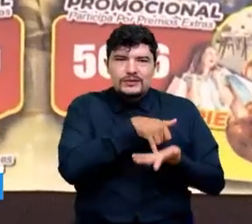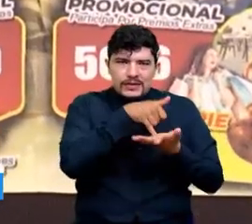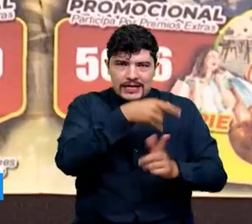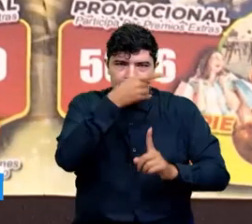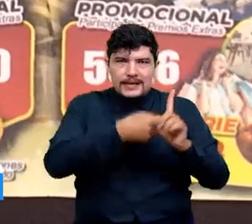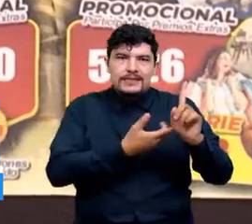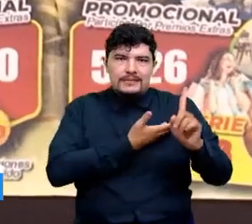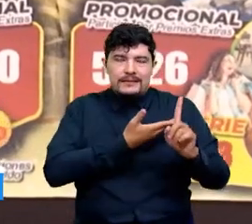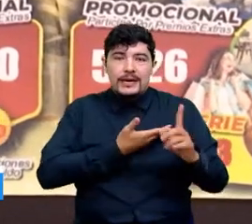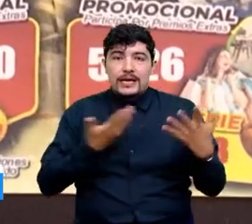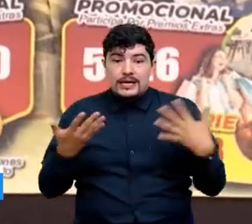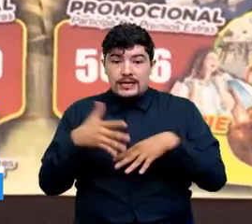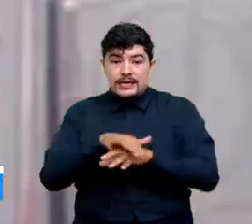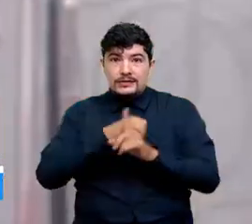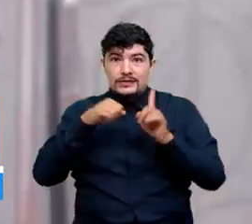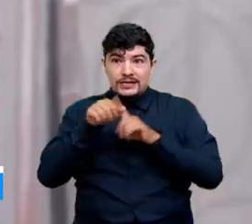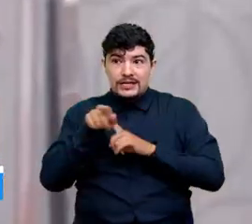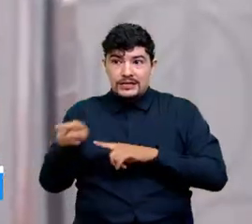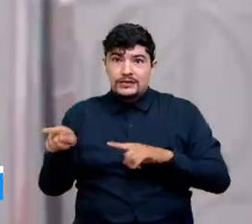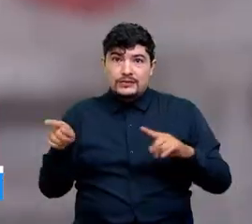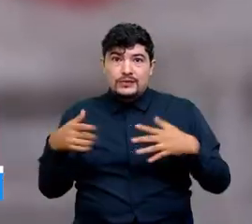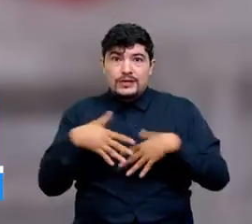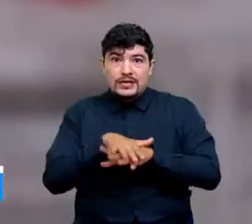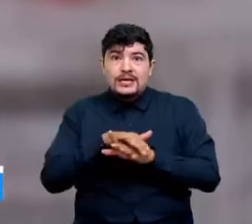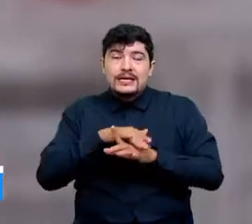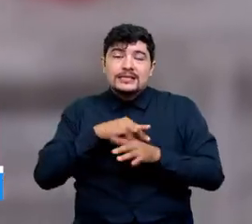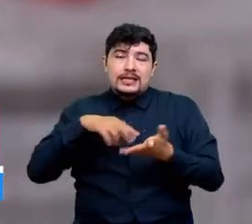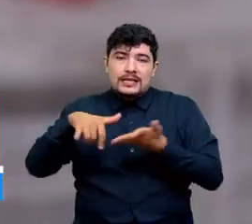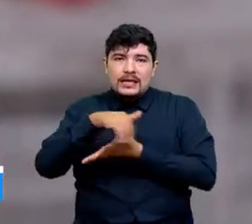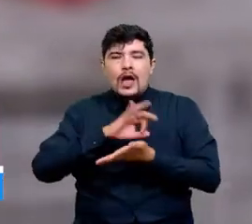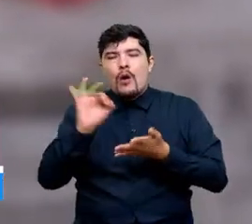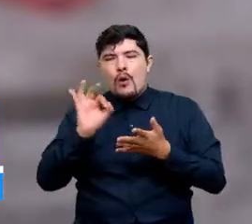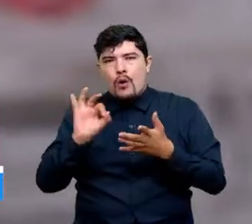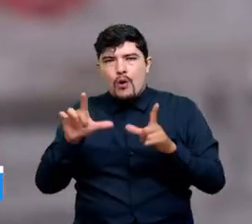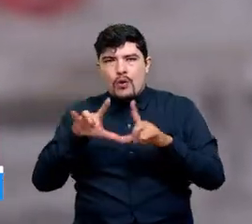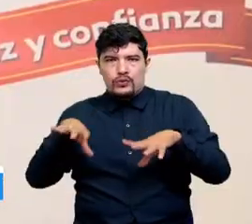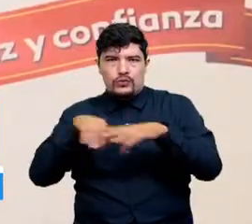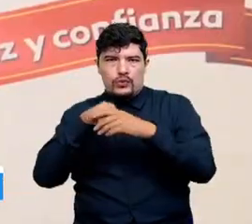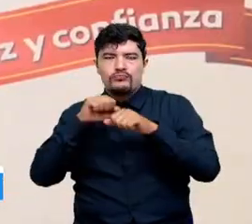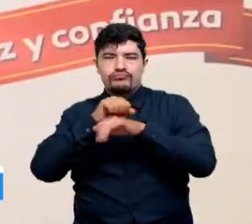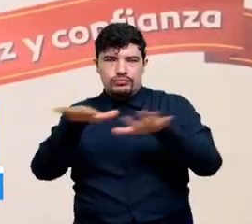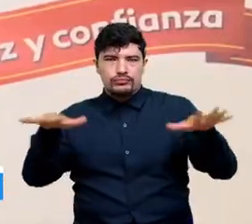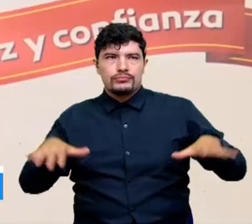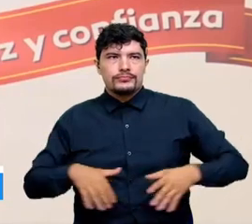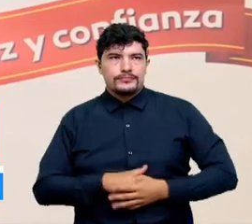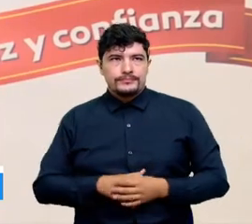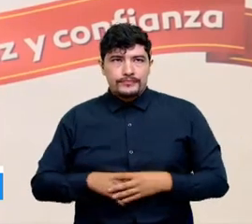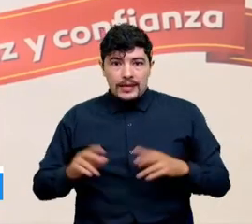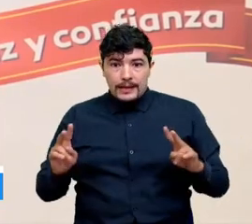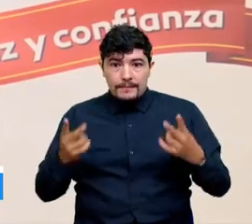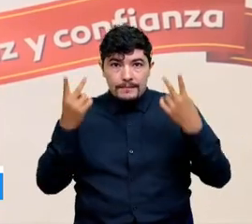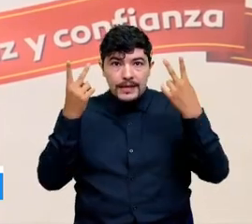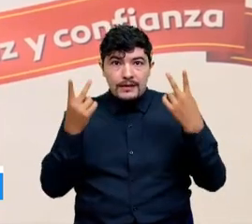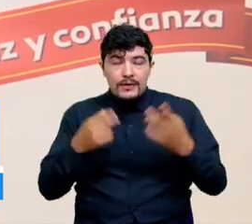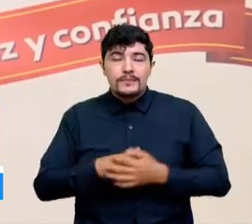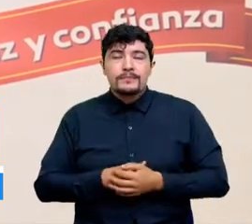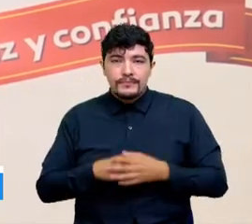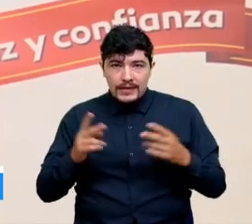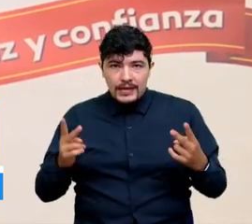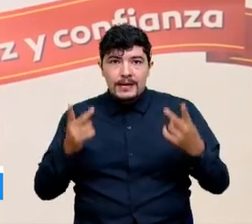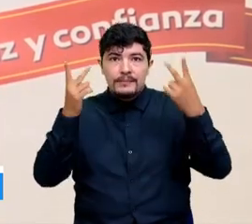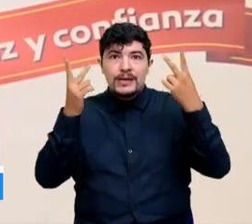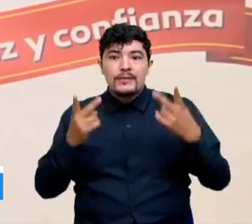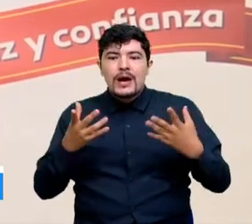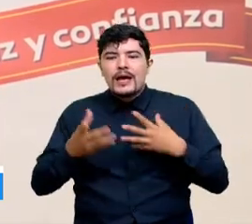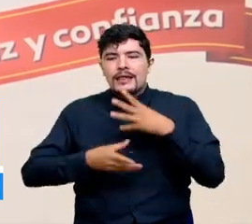cabo por las redes sociales de la lotería de santander y el canal tro vamos a vivir en vivo y vamos a sortear los cinco